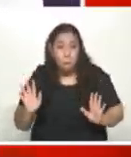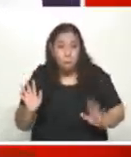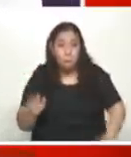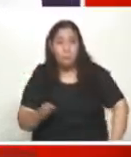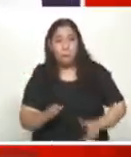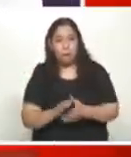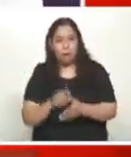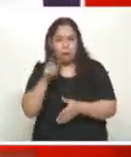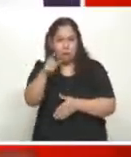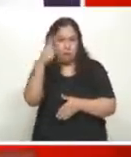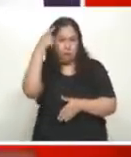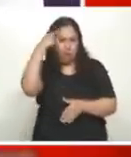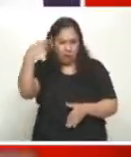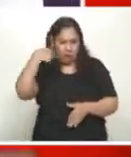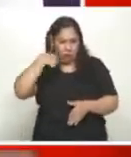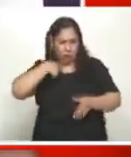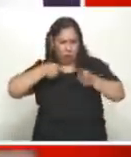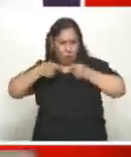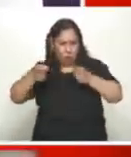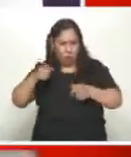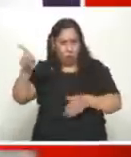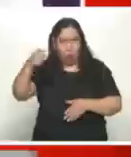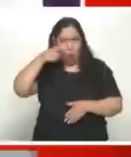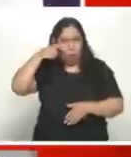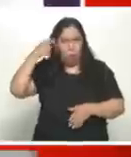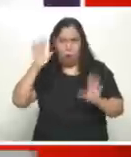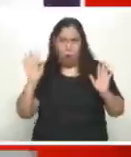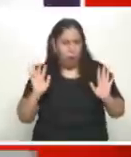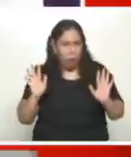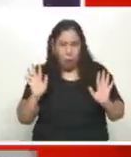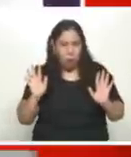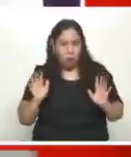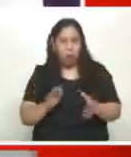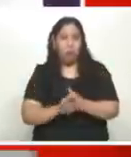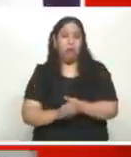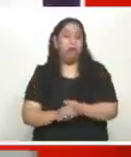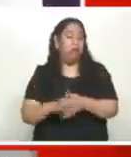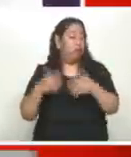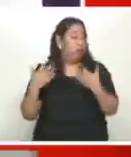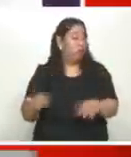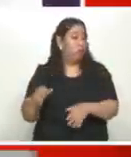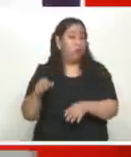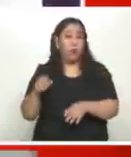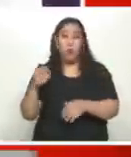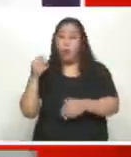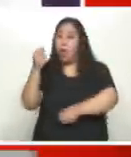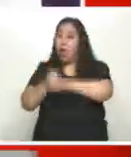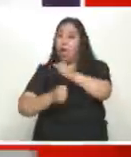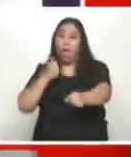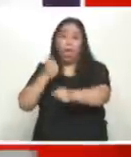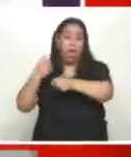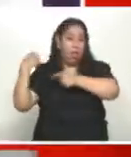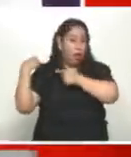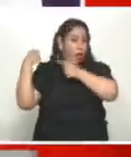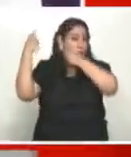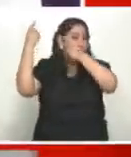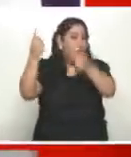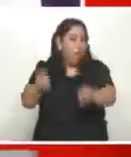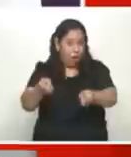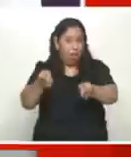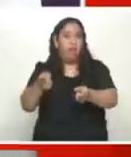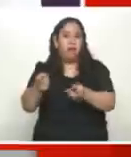el viceministro, pero las instituciones tienen 132 años de ser liberales y nacionalistas. ¿Quién tiene el poder en las instituciones?